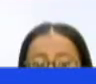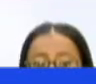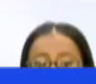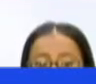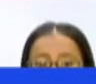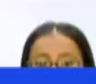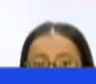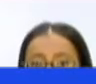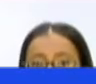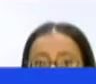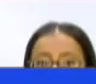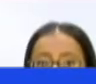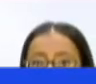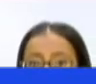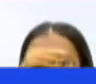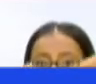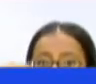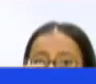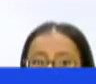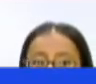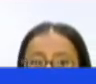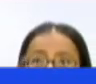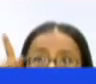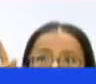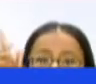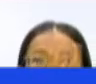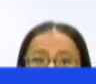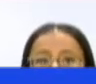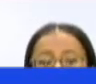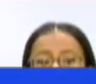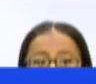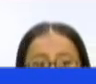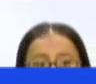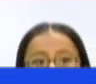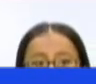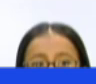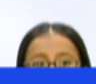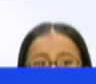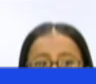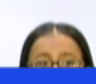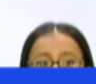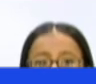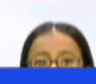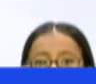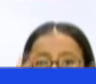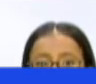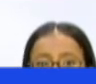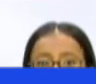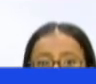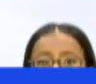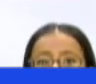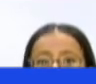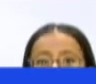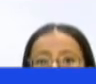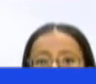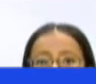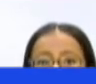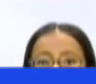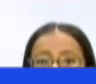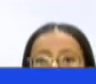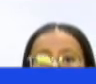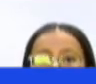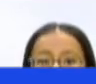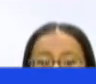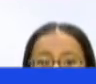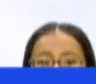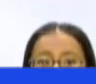investigaciones de narcotráfico en tribunales de los Estados Unidos en el caso del Partido Liberal de Honduras.